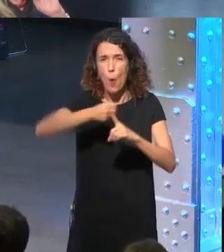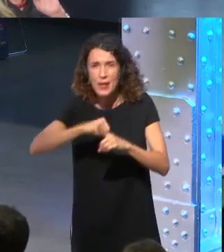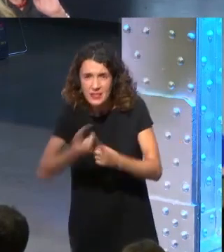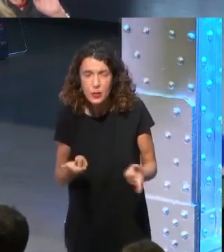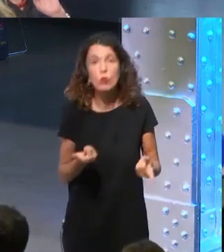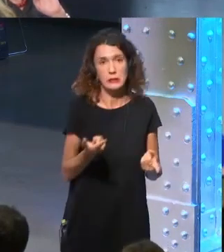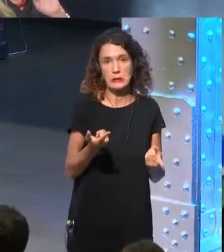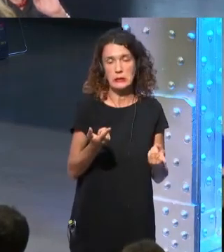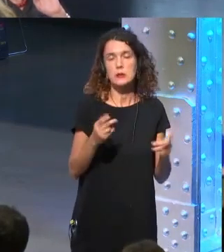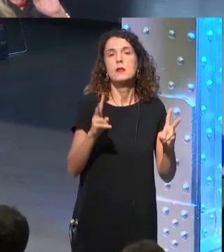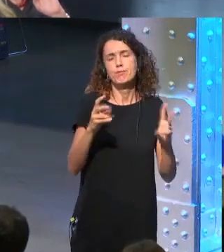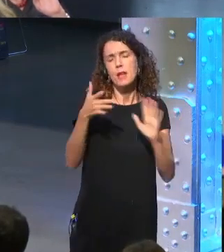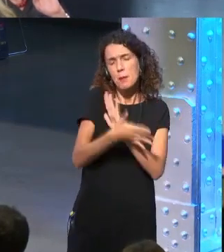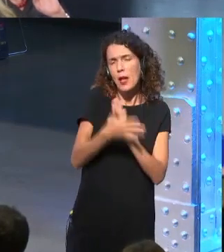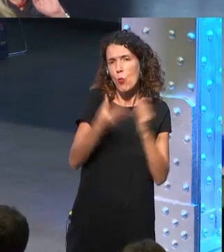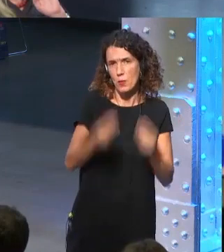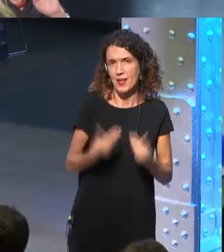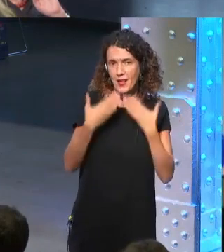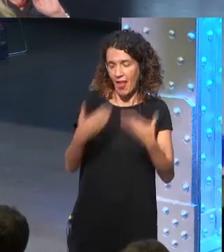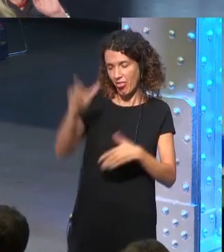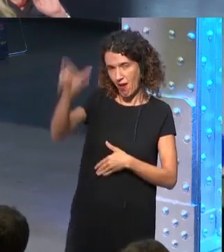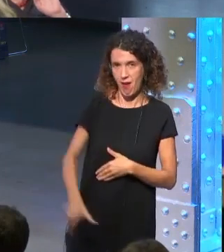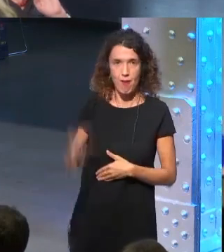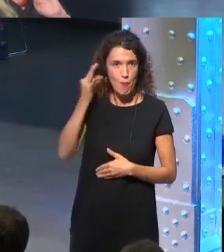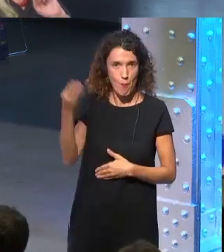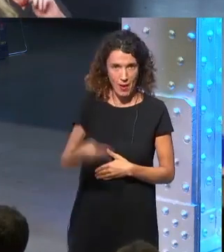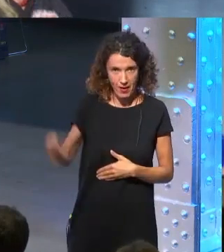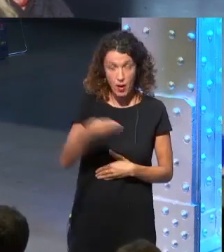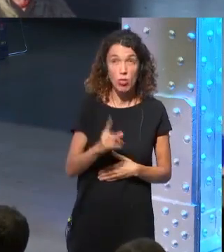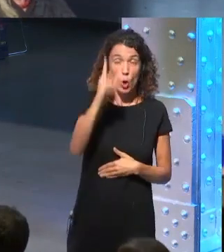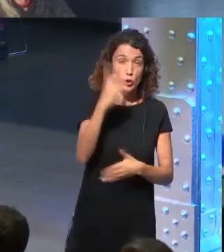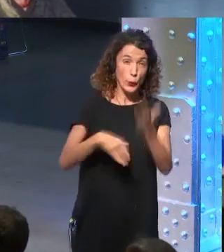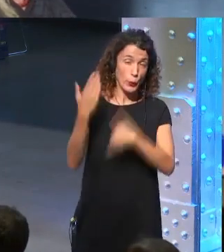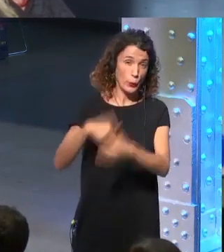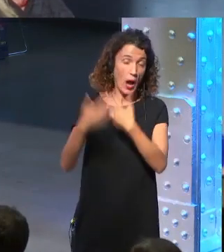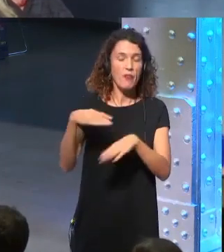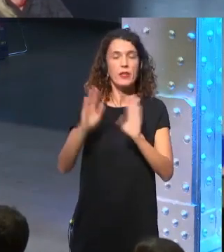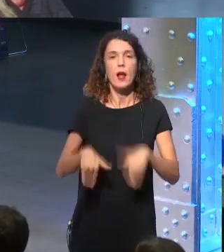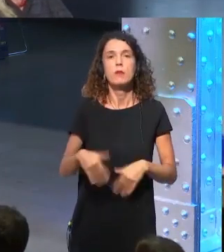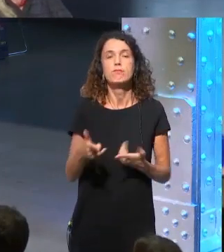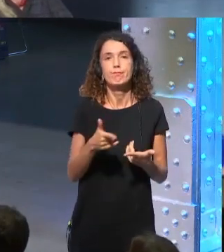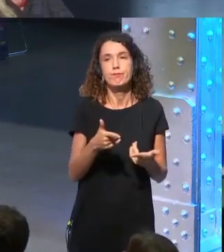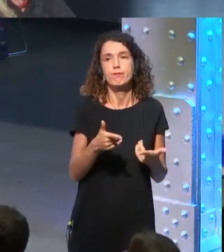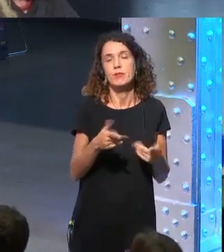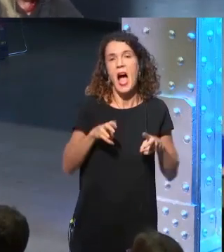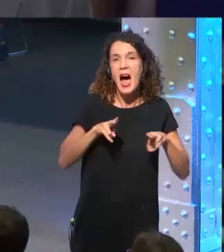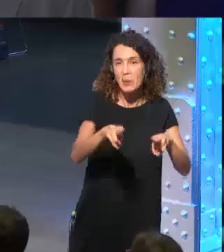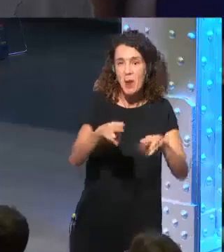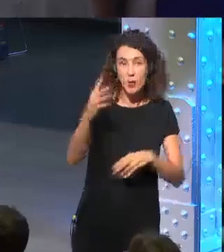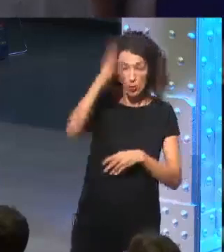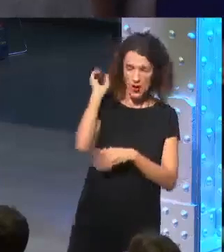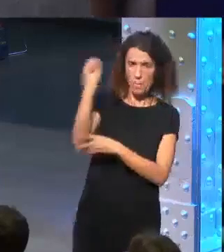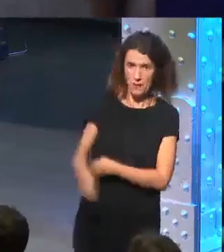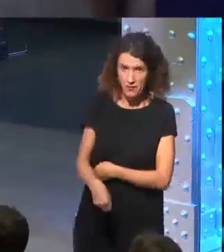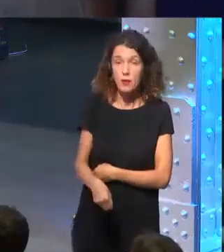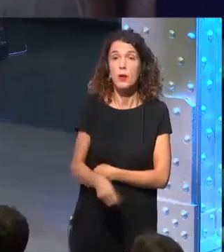opresión son asuntos bien explicados por Mary Beard. Los dioses de antaño, derrotados por las armas romanas,